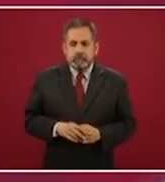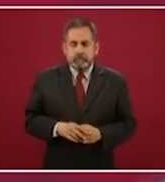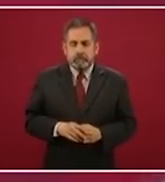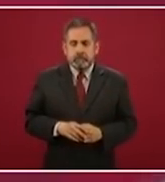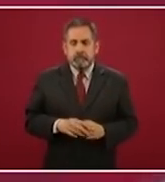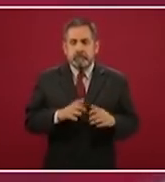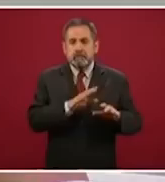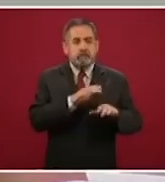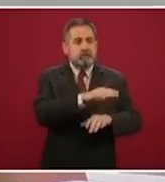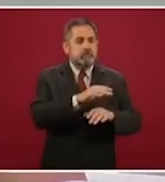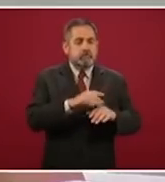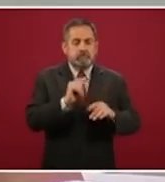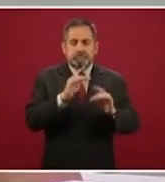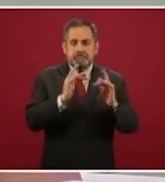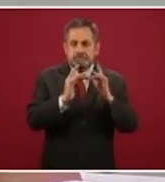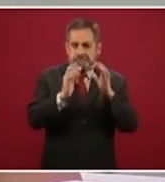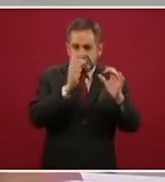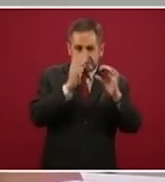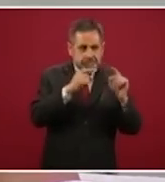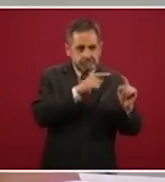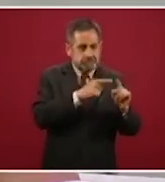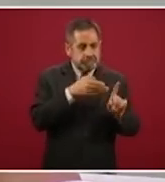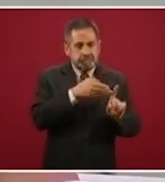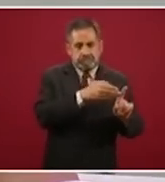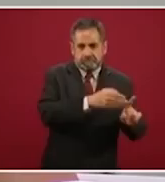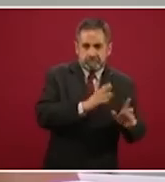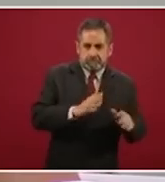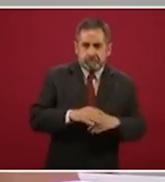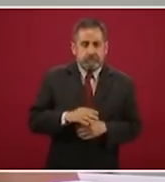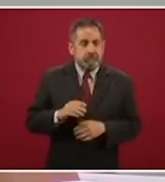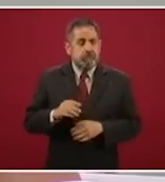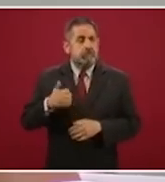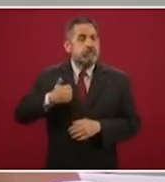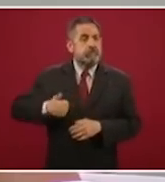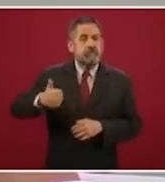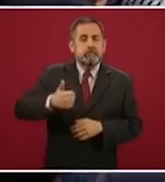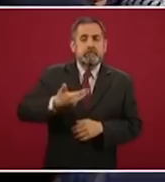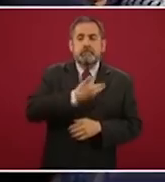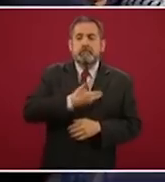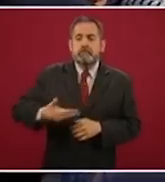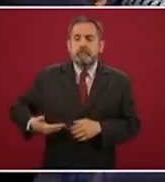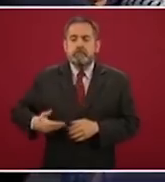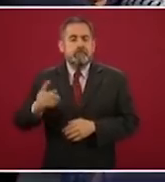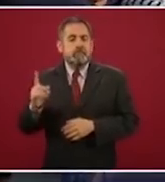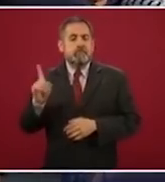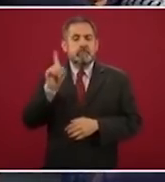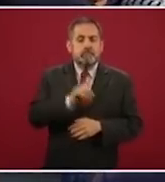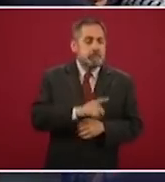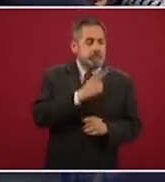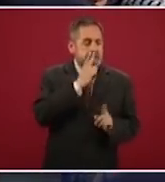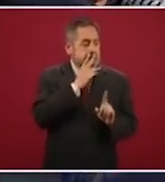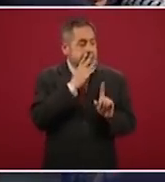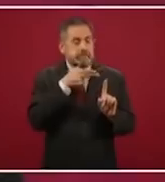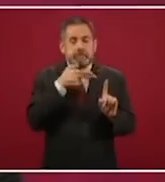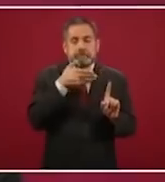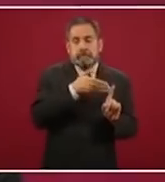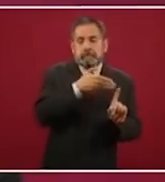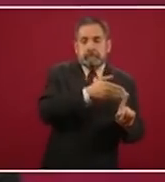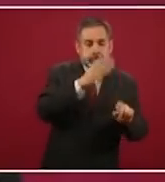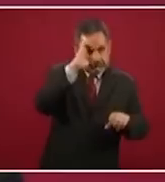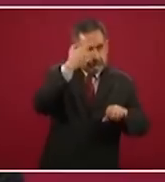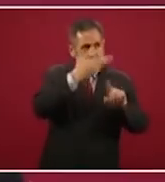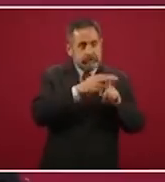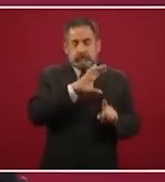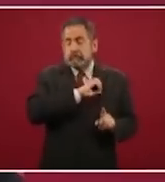el sector de las comunicaciones. Cada presidente tenía su empresa